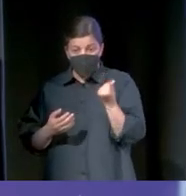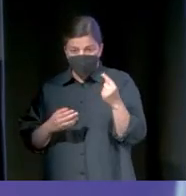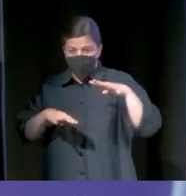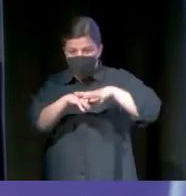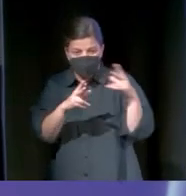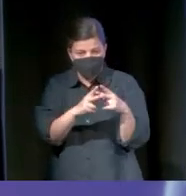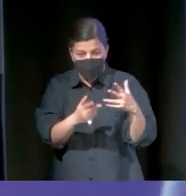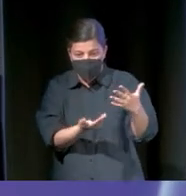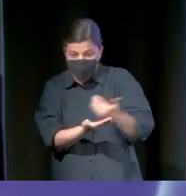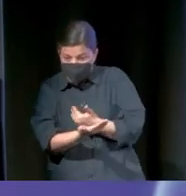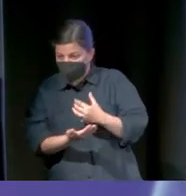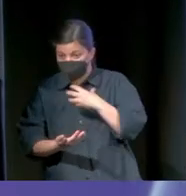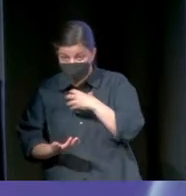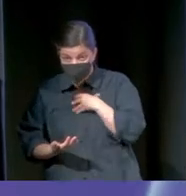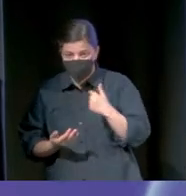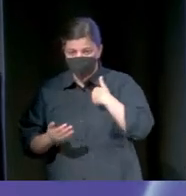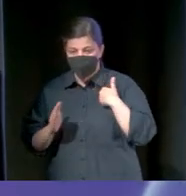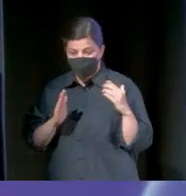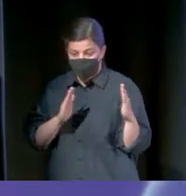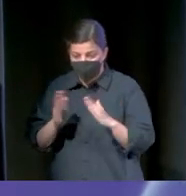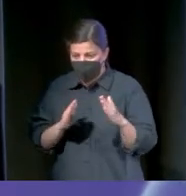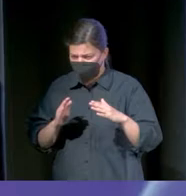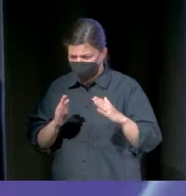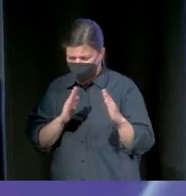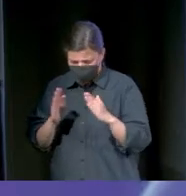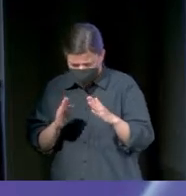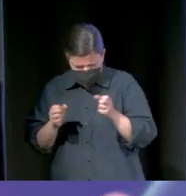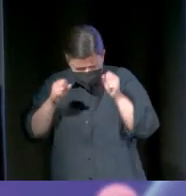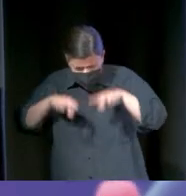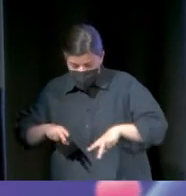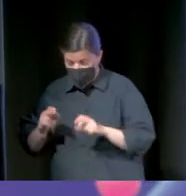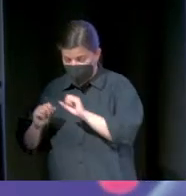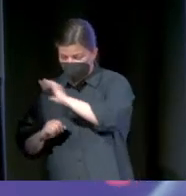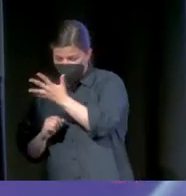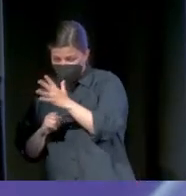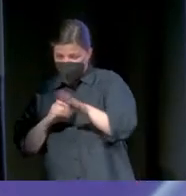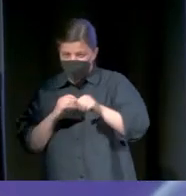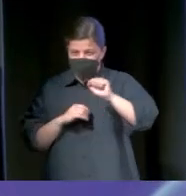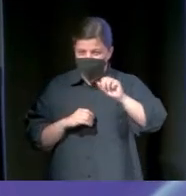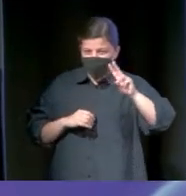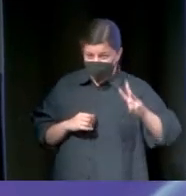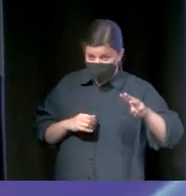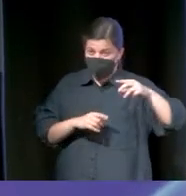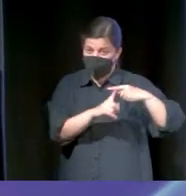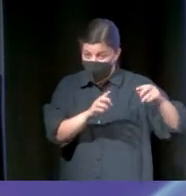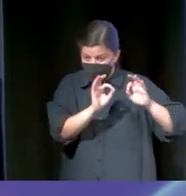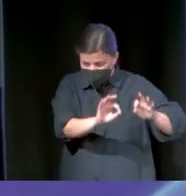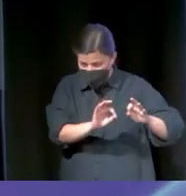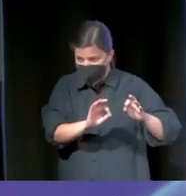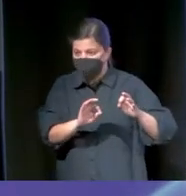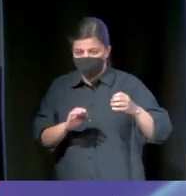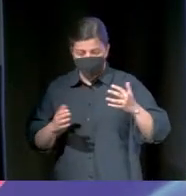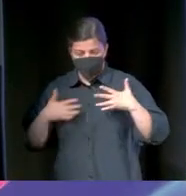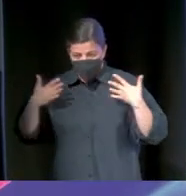redes sociales si yo cuando pasé por mi peor época que fue entre telecinco y tres media hubiese tenido de